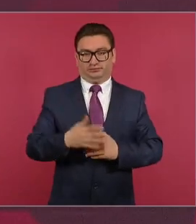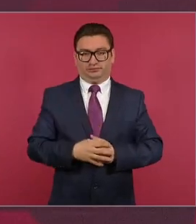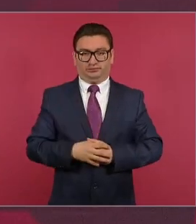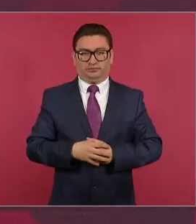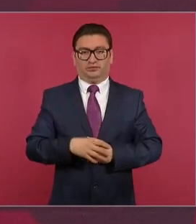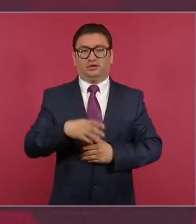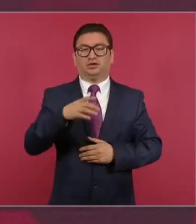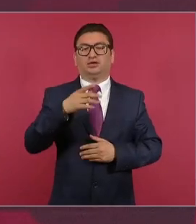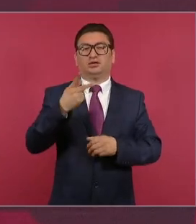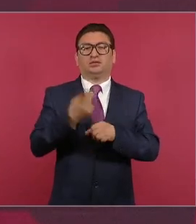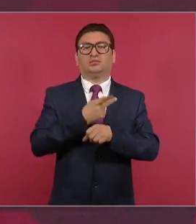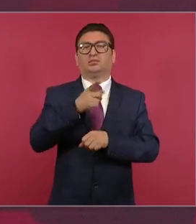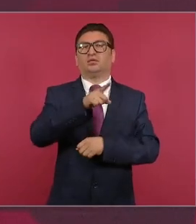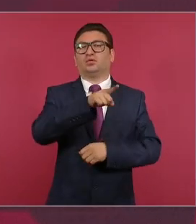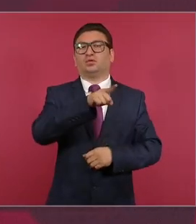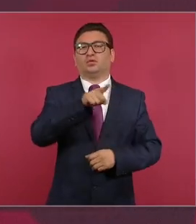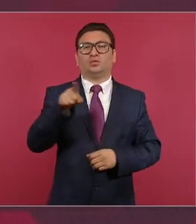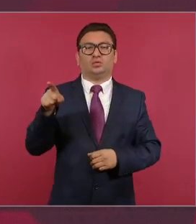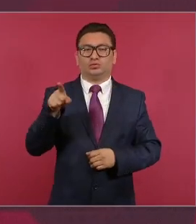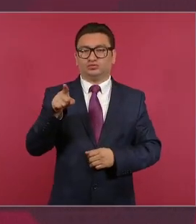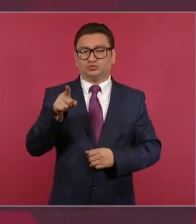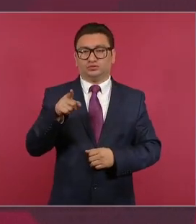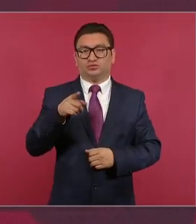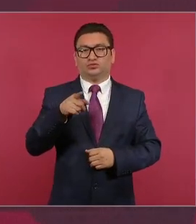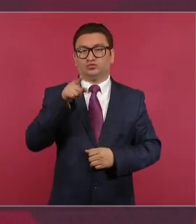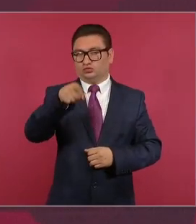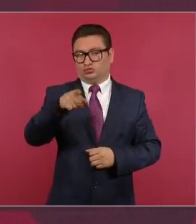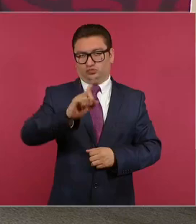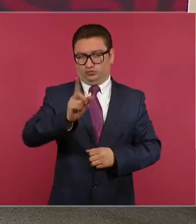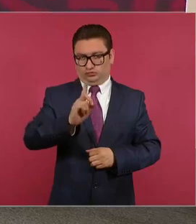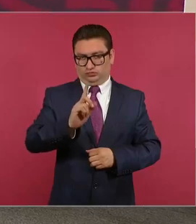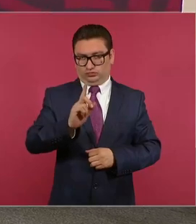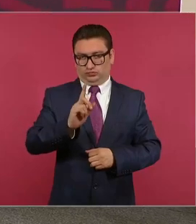Lo que pasa es que ustedes, así, no tú,